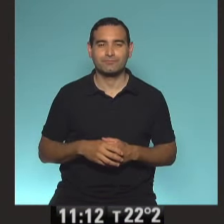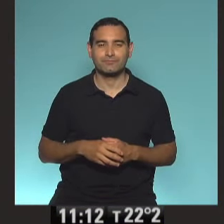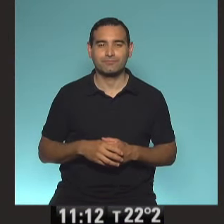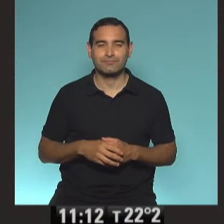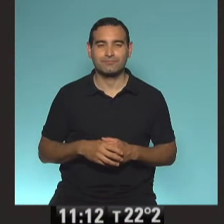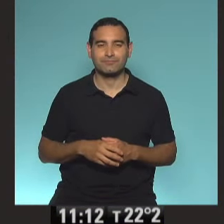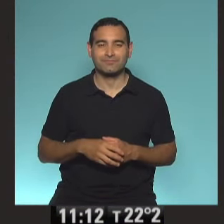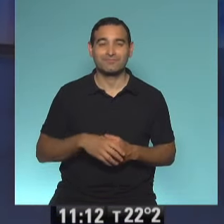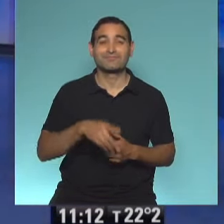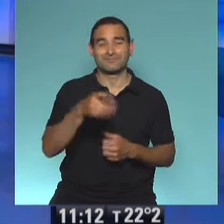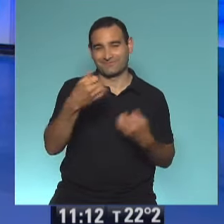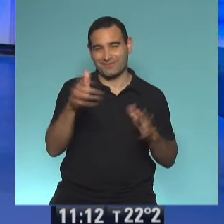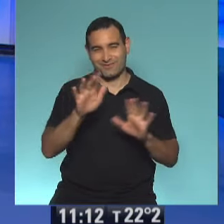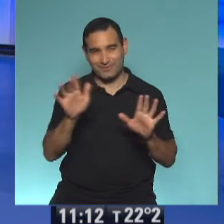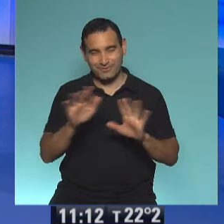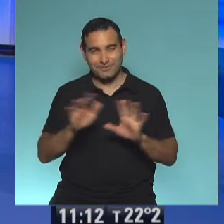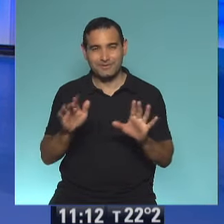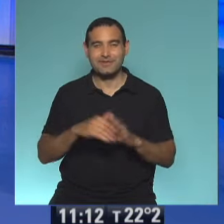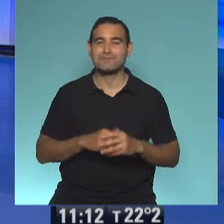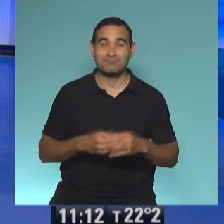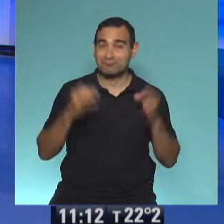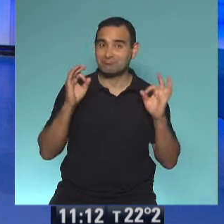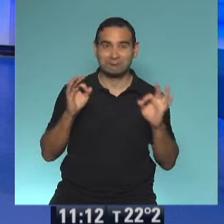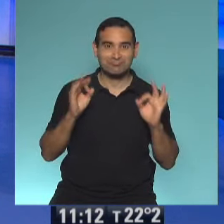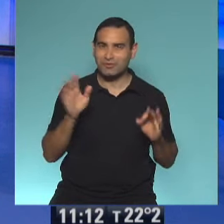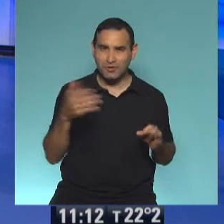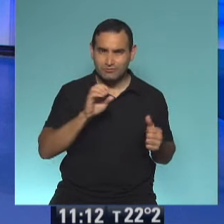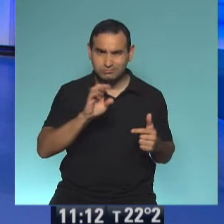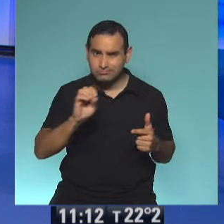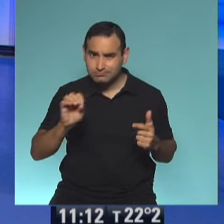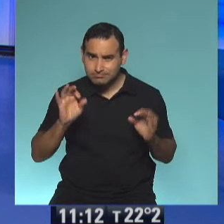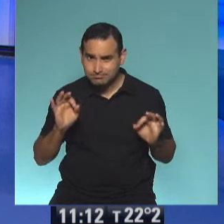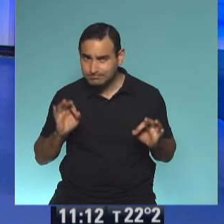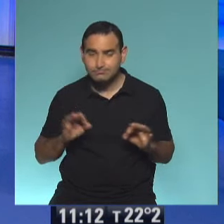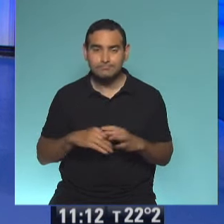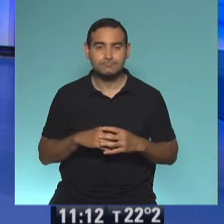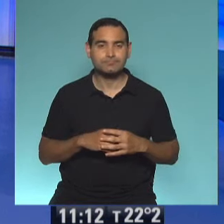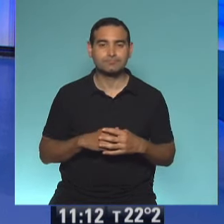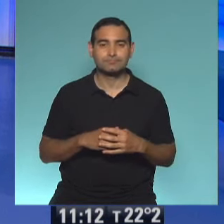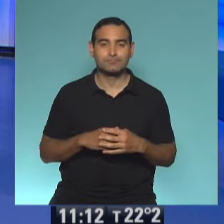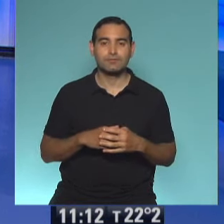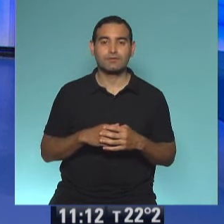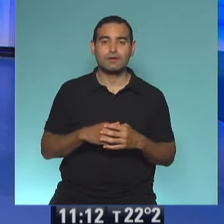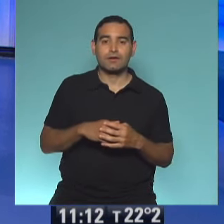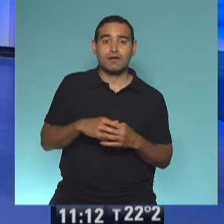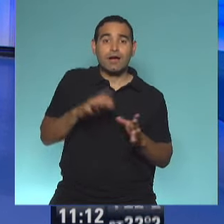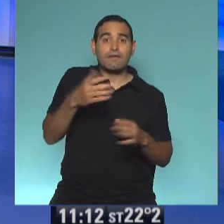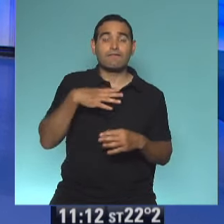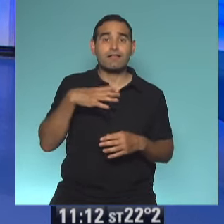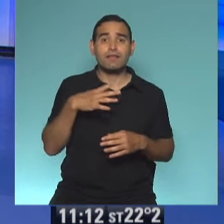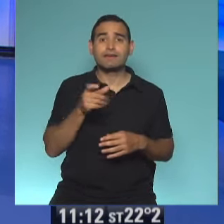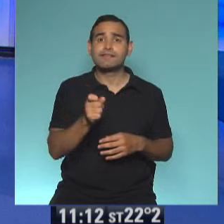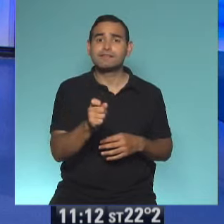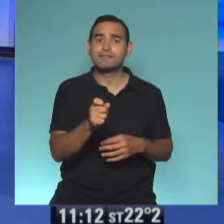Es el único que falta, ¿no? ¡Oh, hola! ¡Hola! ¡Perfecto! No, ¿los nombramos a todos? Tenemos una amiga más que llegó también. ¡Ah, perfecto! No dijimos el nombre. ¿Quién nos